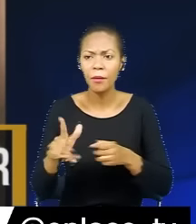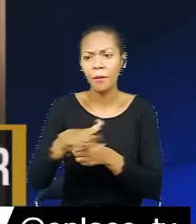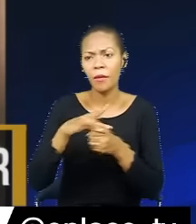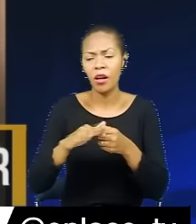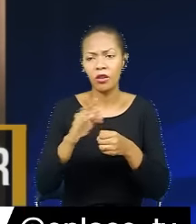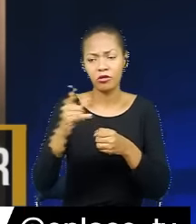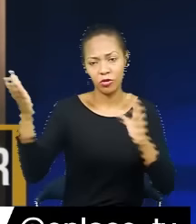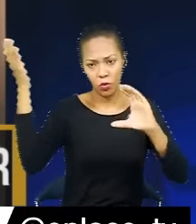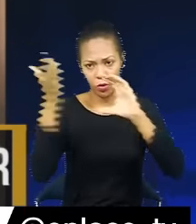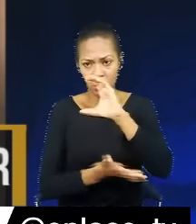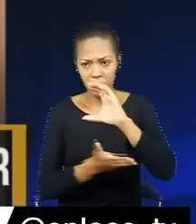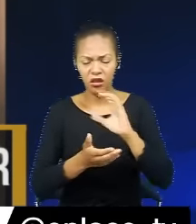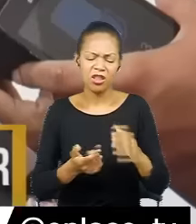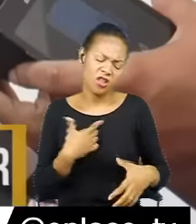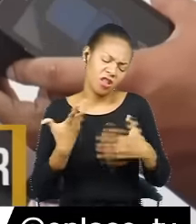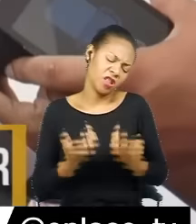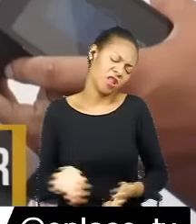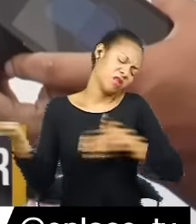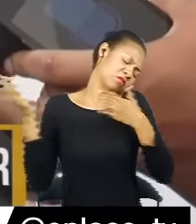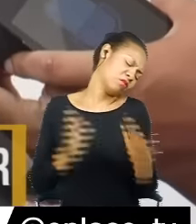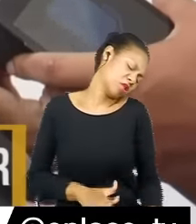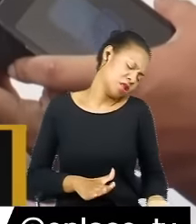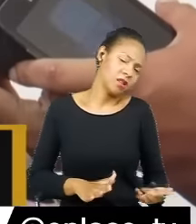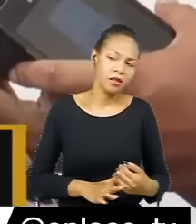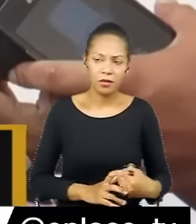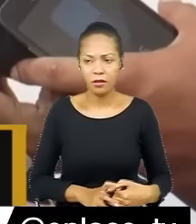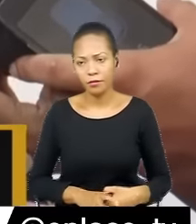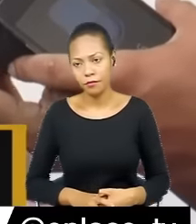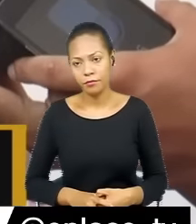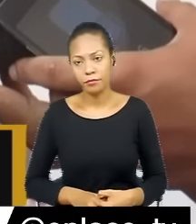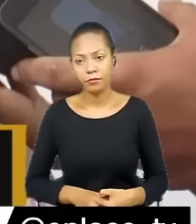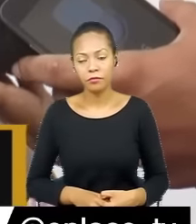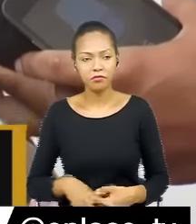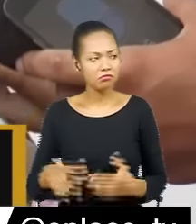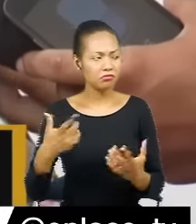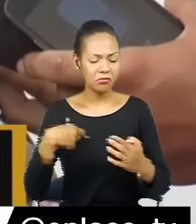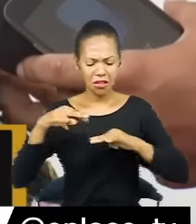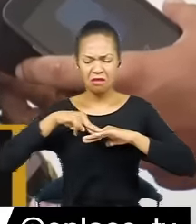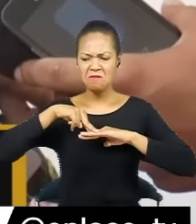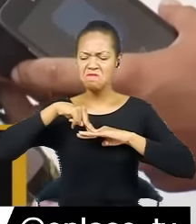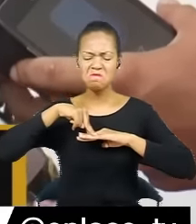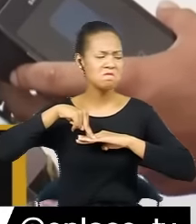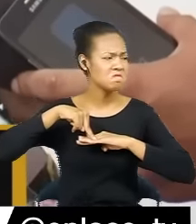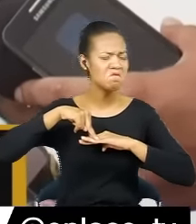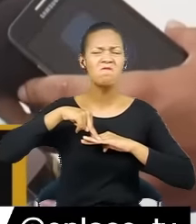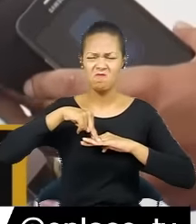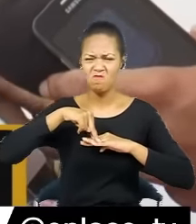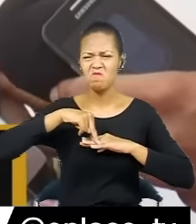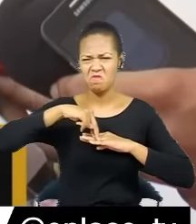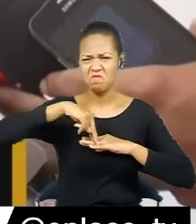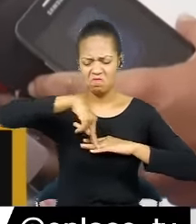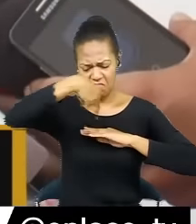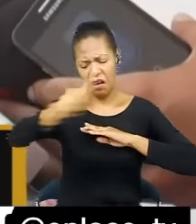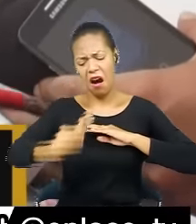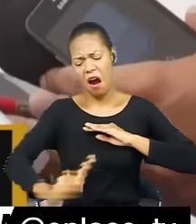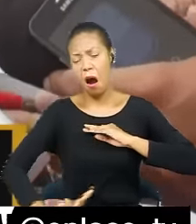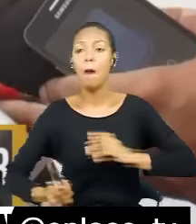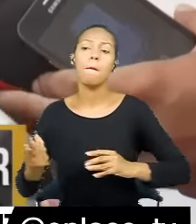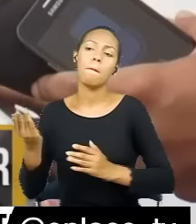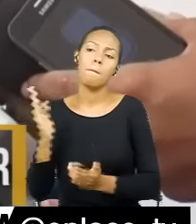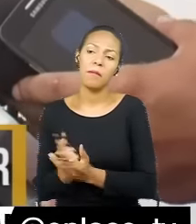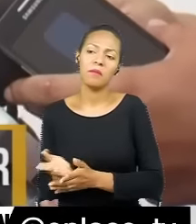al parecer para quitarse la vida. Pues se arrojó al vacío en el sector del intercambiador. Este pues